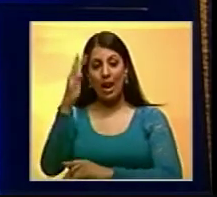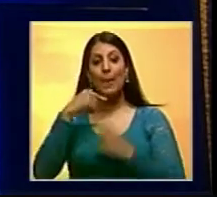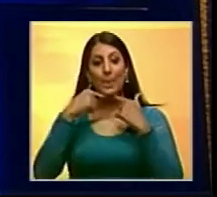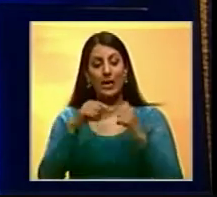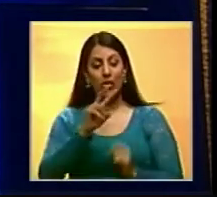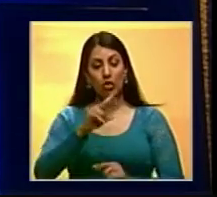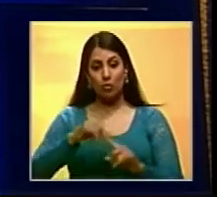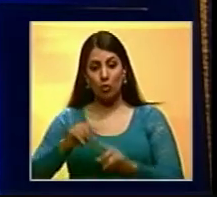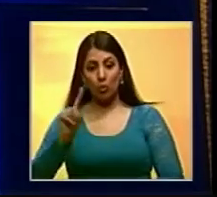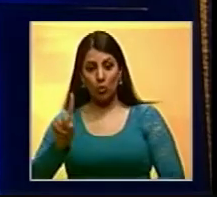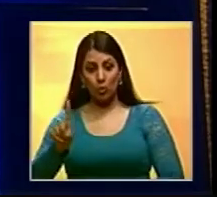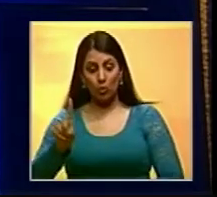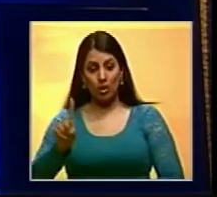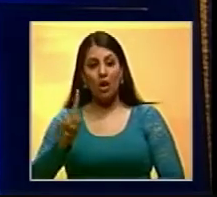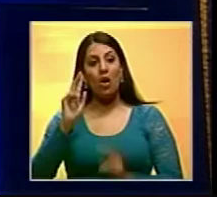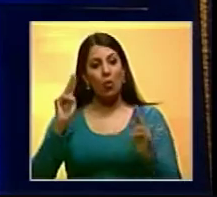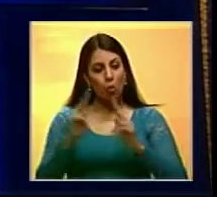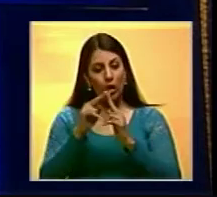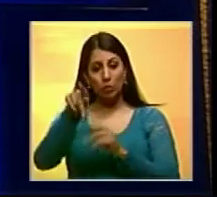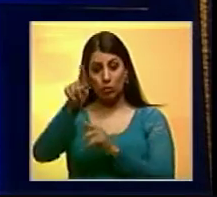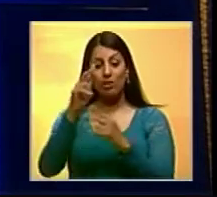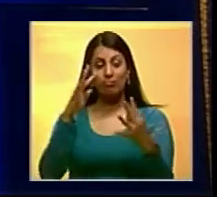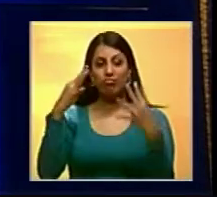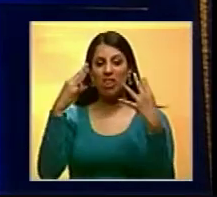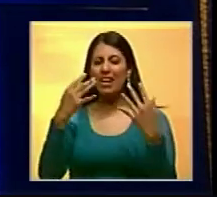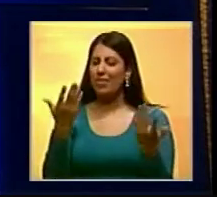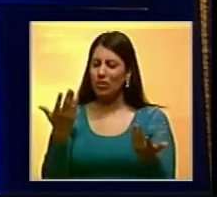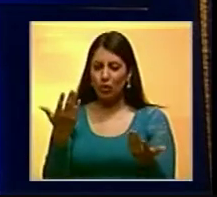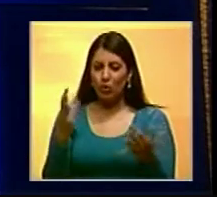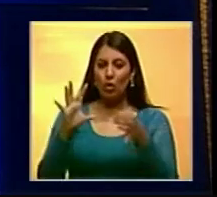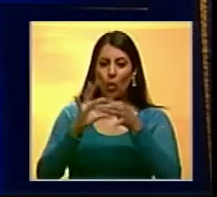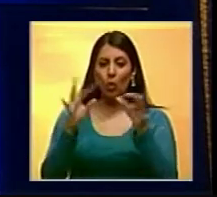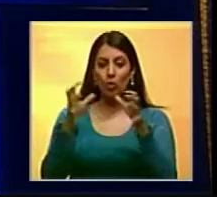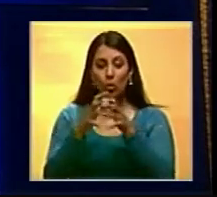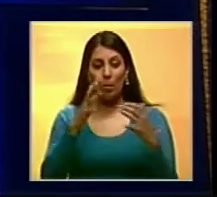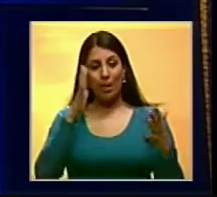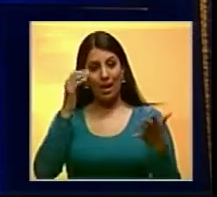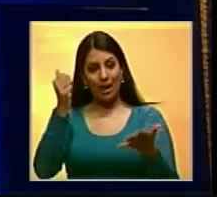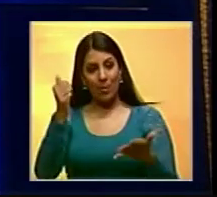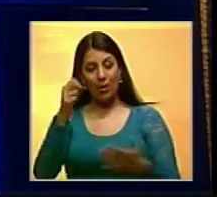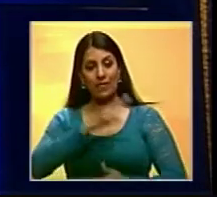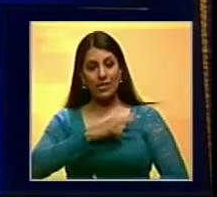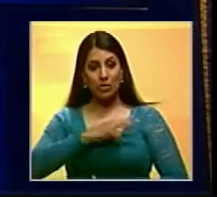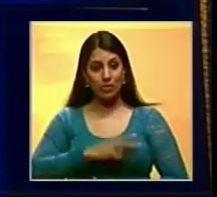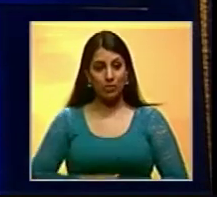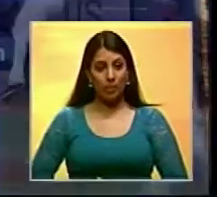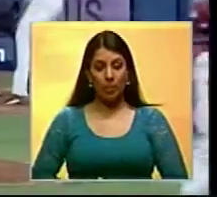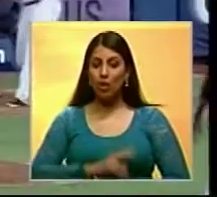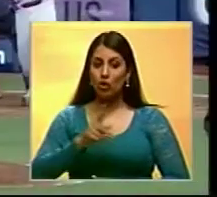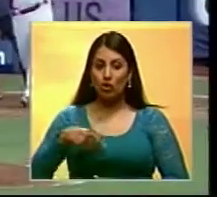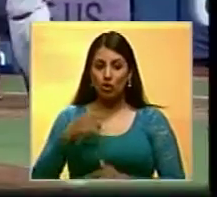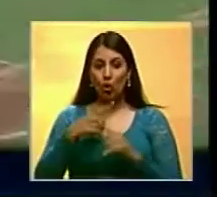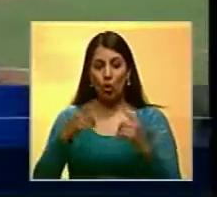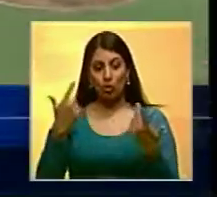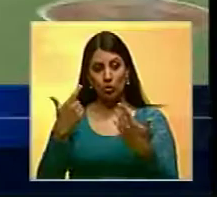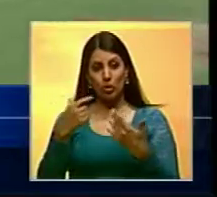Lara 2-1 en un juego que usted pudo disfrutar junto al equipo campeón de Venevisión. Nos vamos al estadio Antonio Herrera Gutiérrez